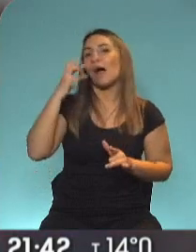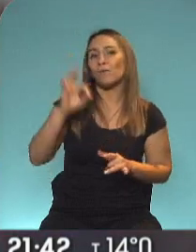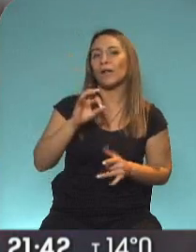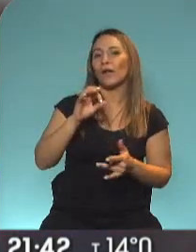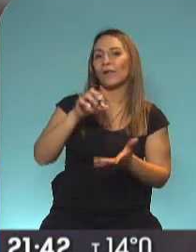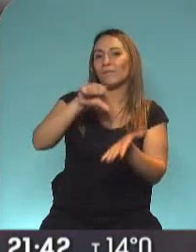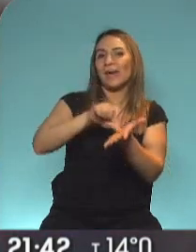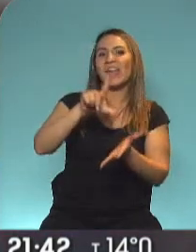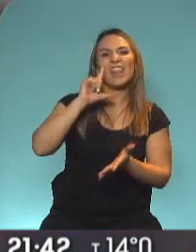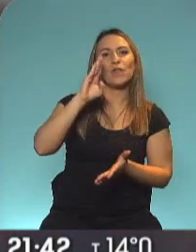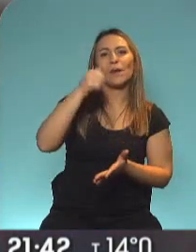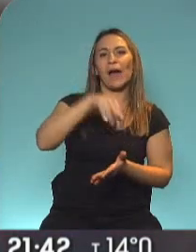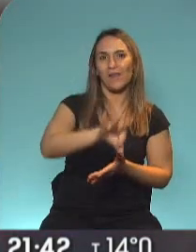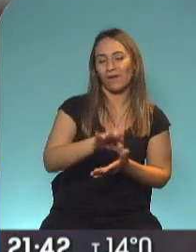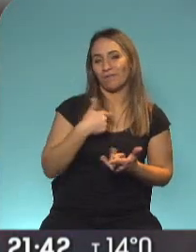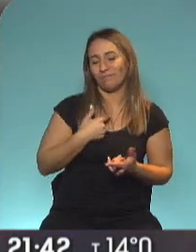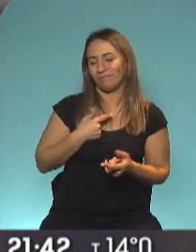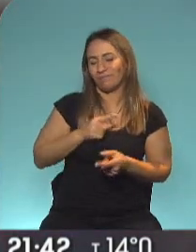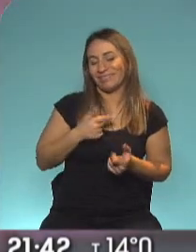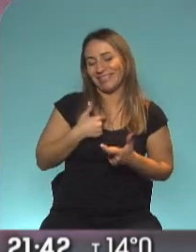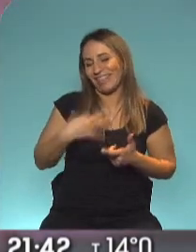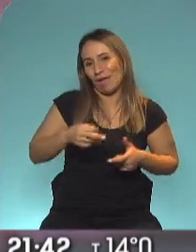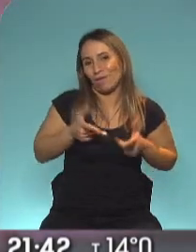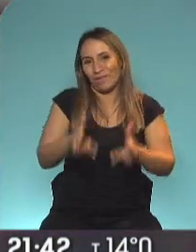sabía, quería que lo digas. Muchas gracias, Alfredo, por esta